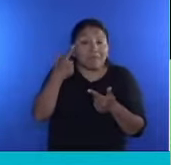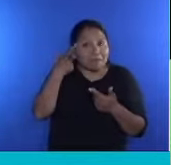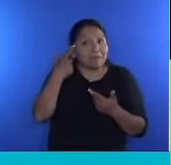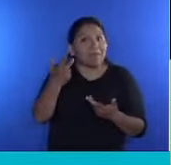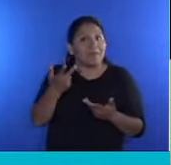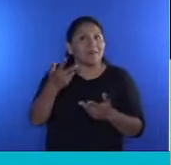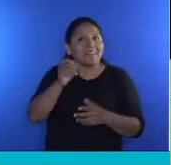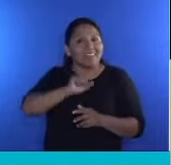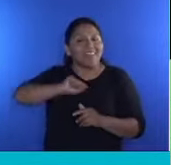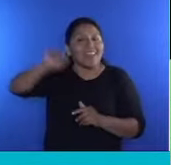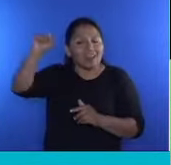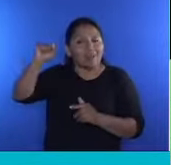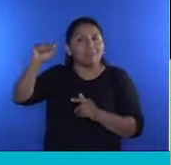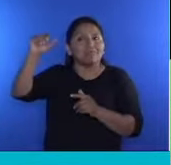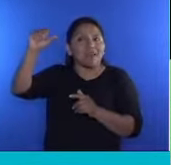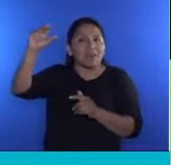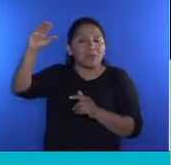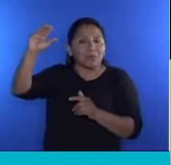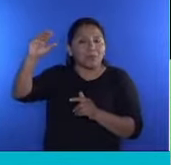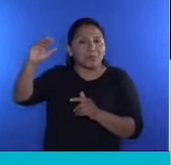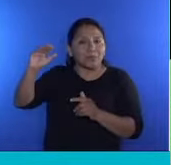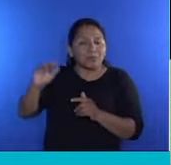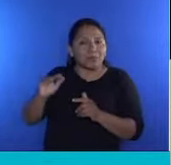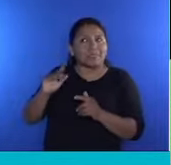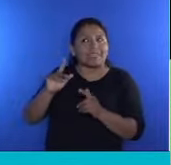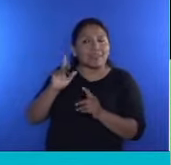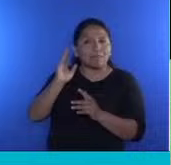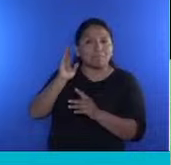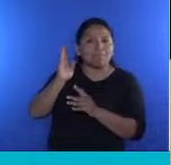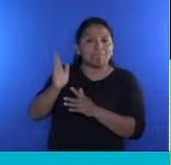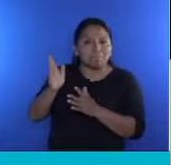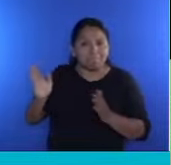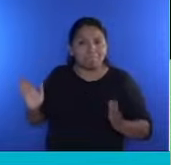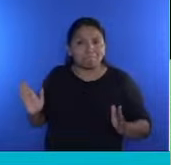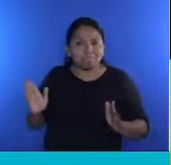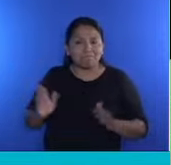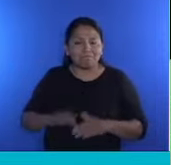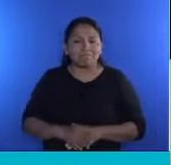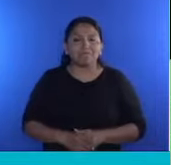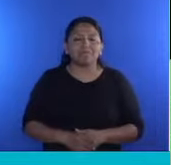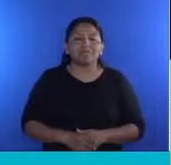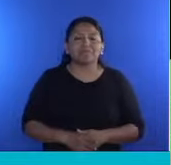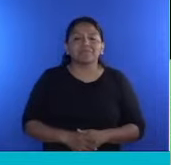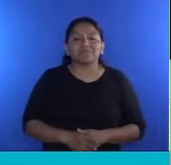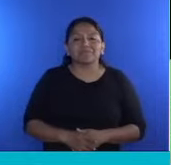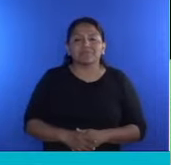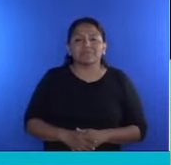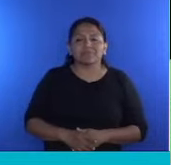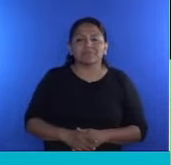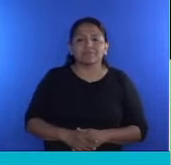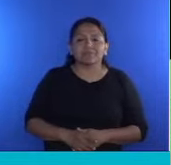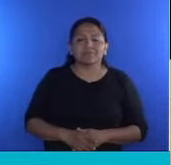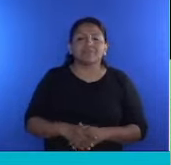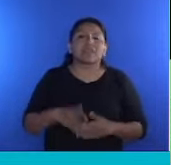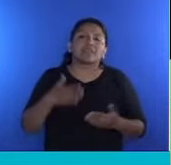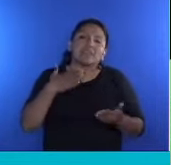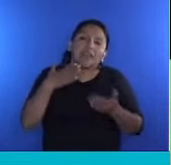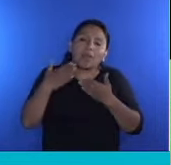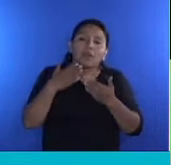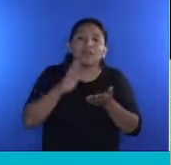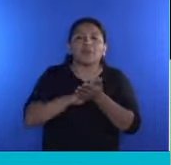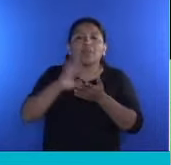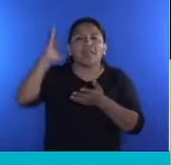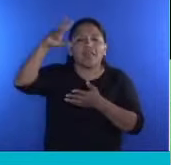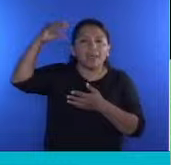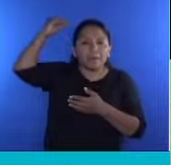está bajando y la estamos pulverizando. Por otro lado, se habló de Evita, y pido permiso para